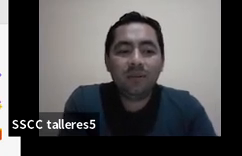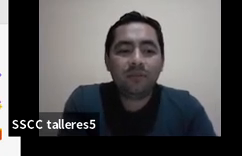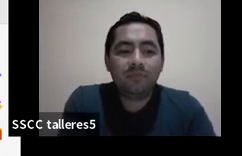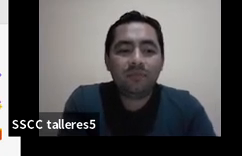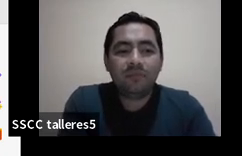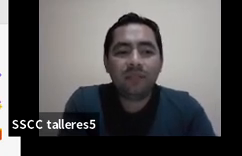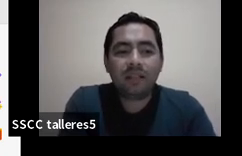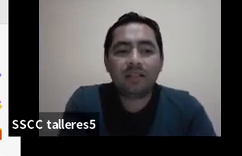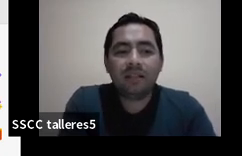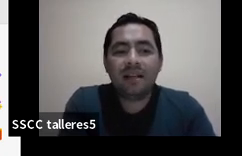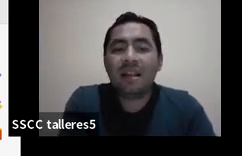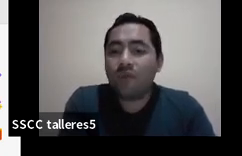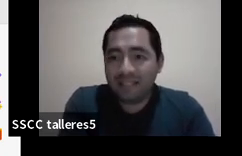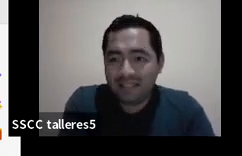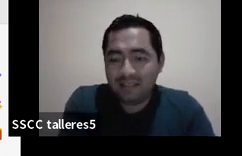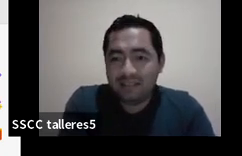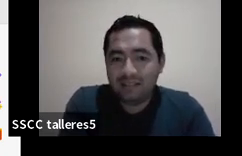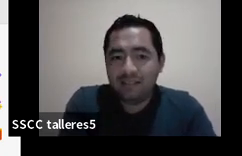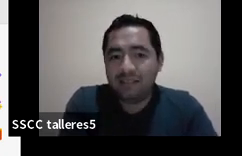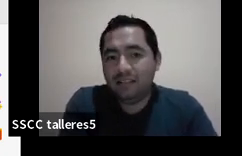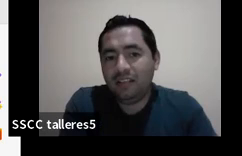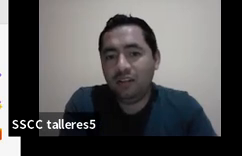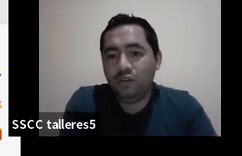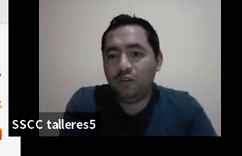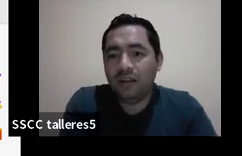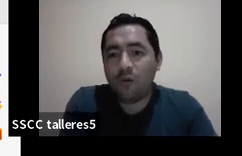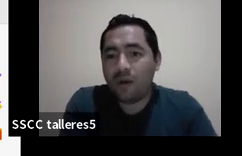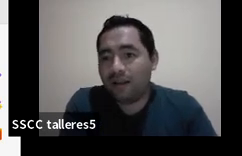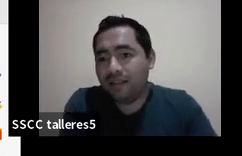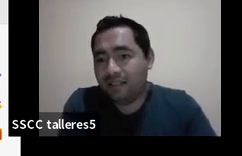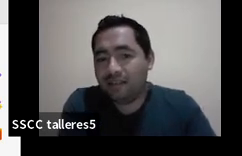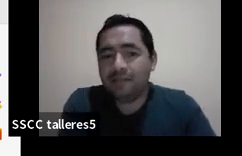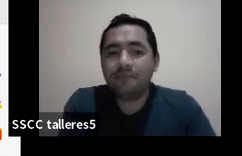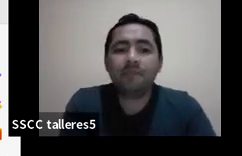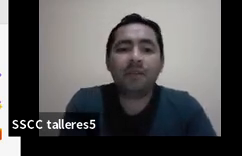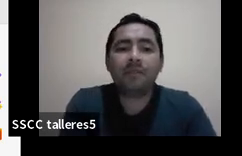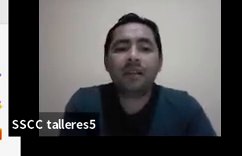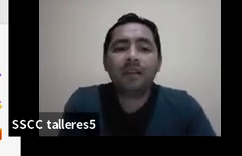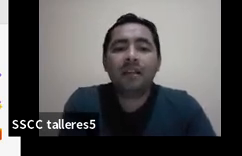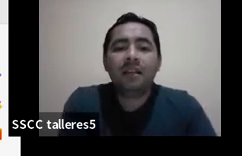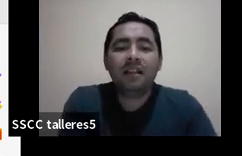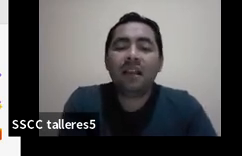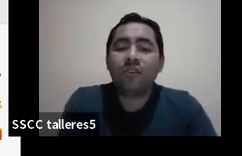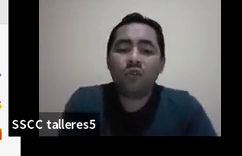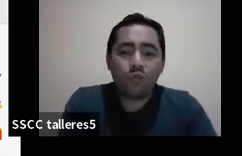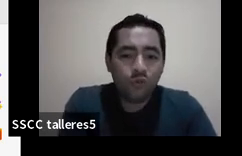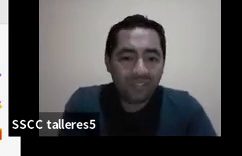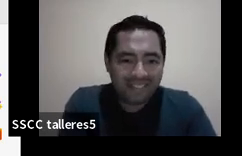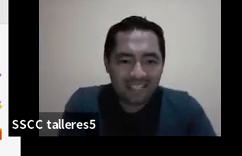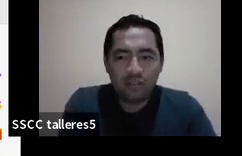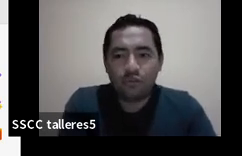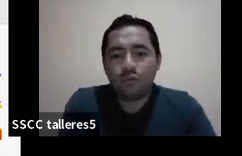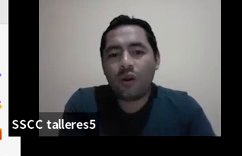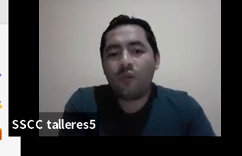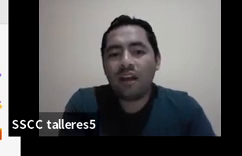El término es lengua de señas y no lenguaje de señas, ¿ya? La lengua es un conjunto